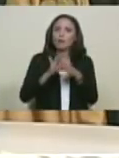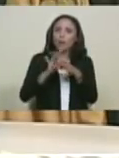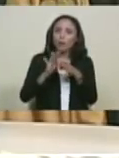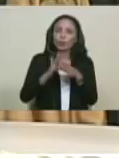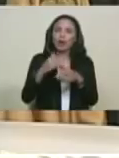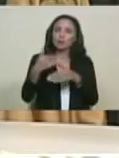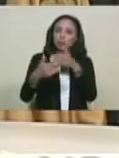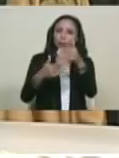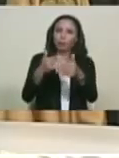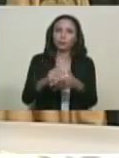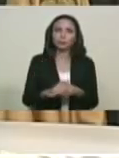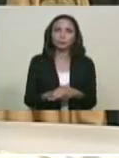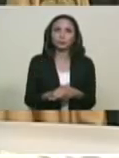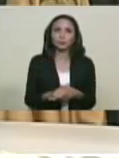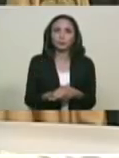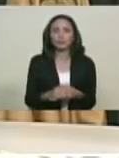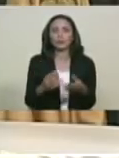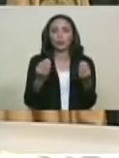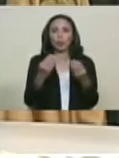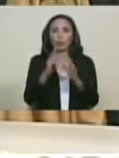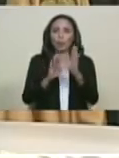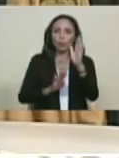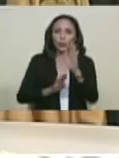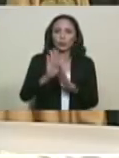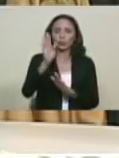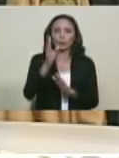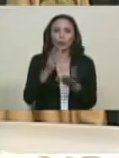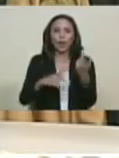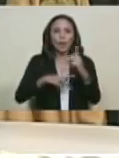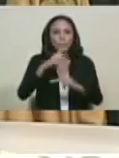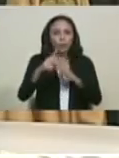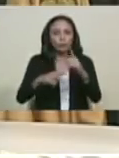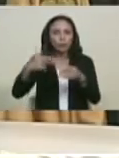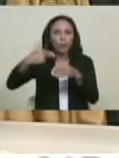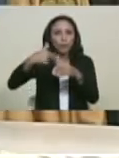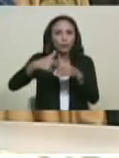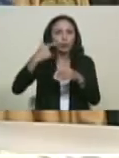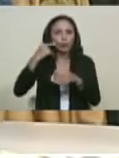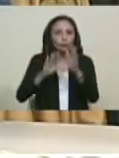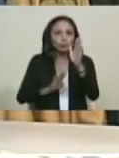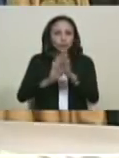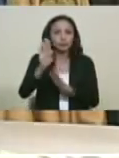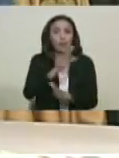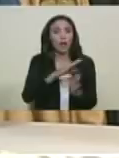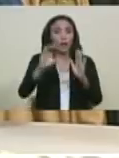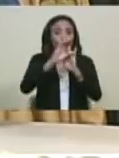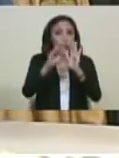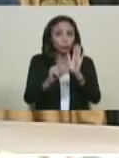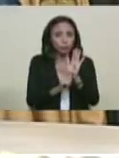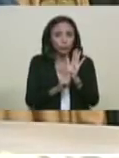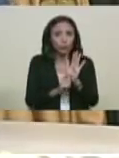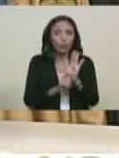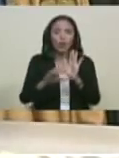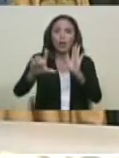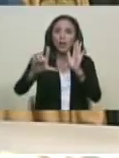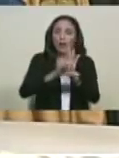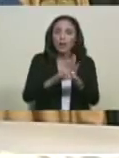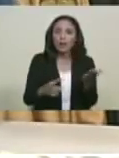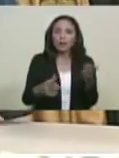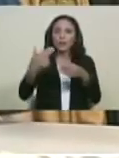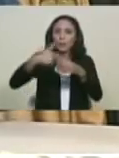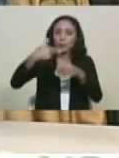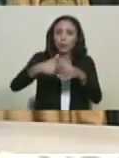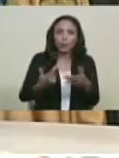el crecimiento de la inversión extranjera en la producción de petróleo respetando la constitución la ley de los carburos y respetando